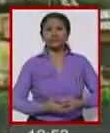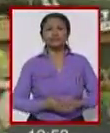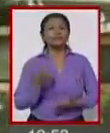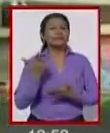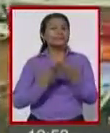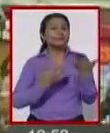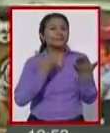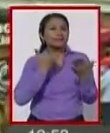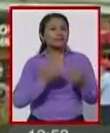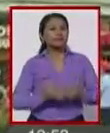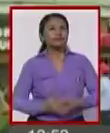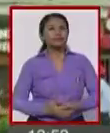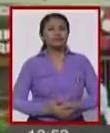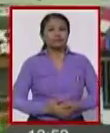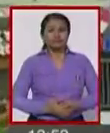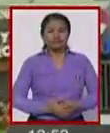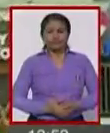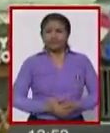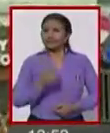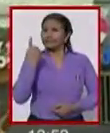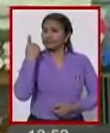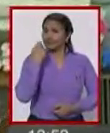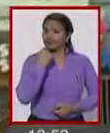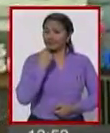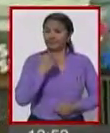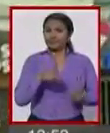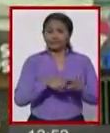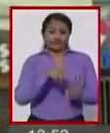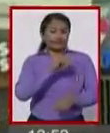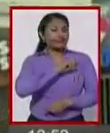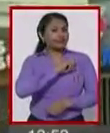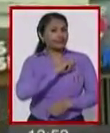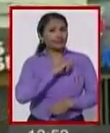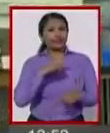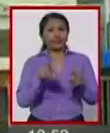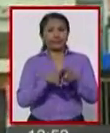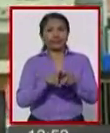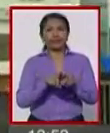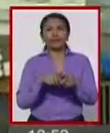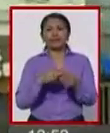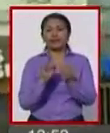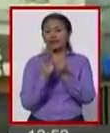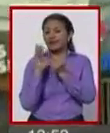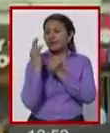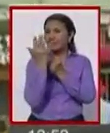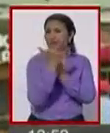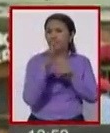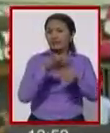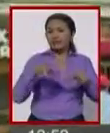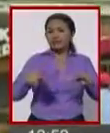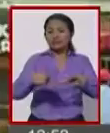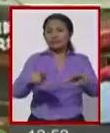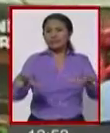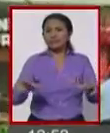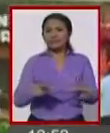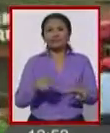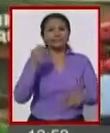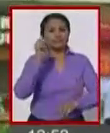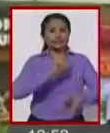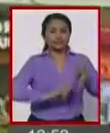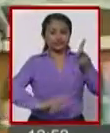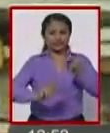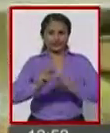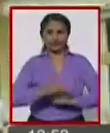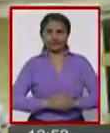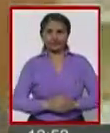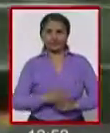¿Cómo se está manejando esto? Justamente hace un momento le decíamos, Nicole, que la policía ha acordonado toda la zona para que las